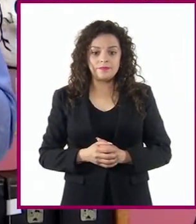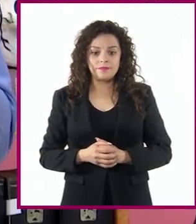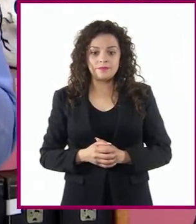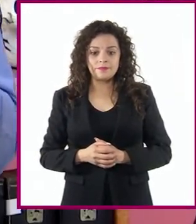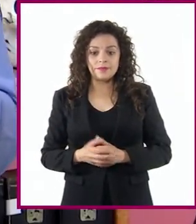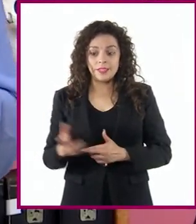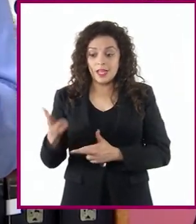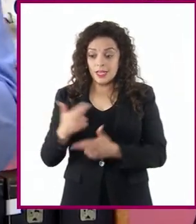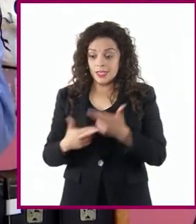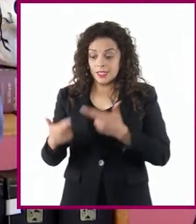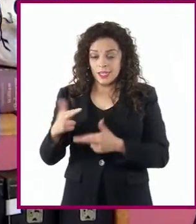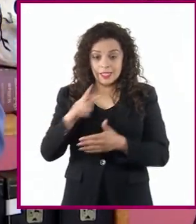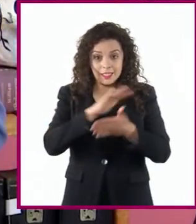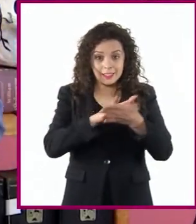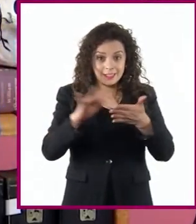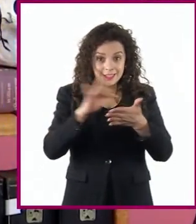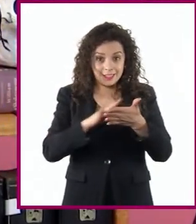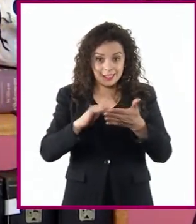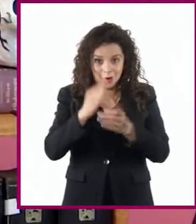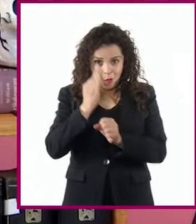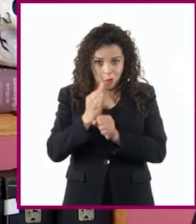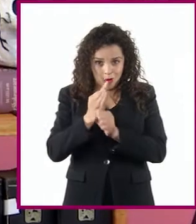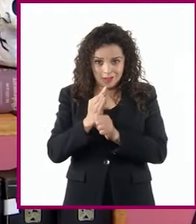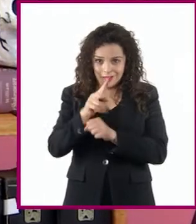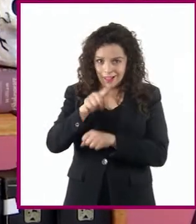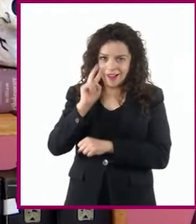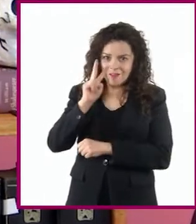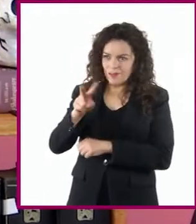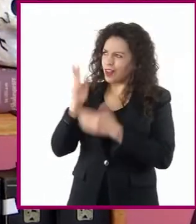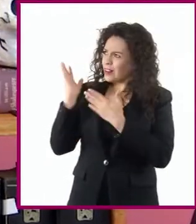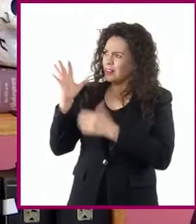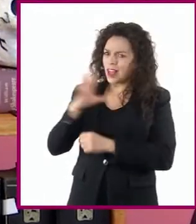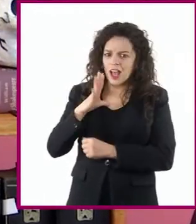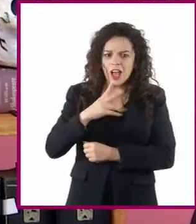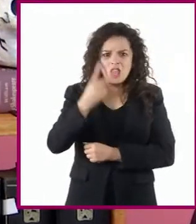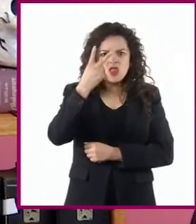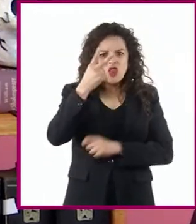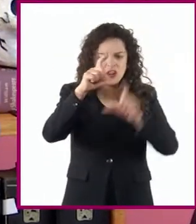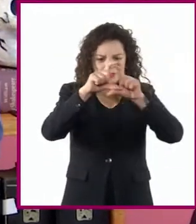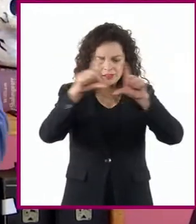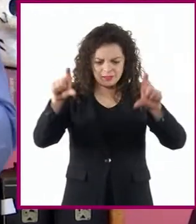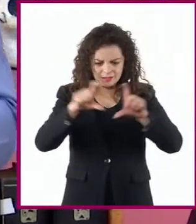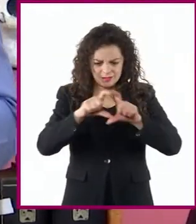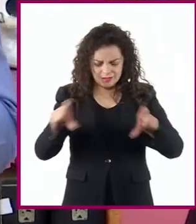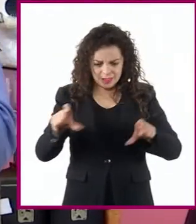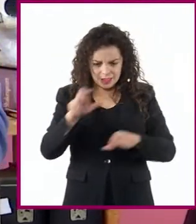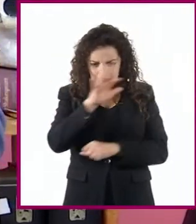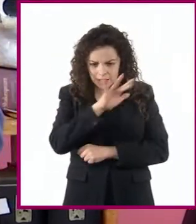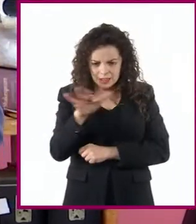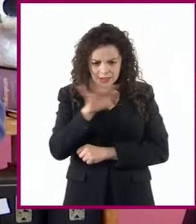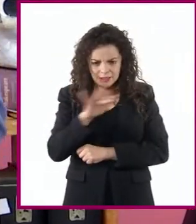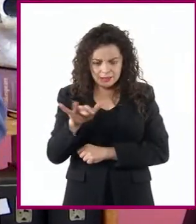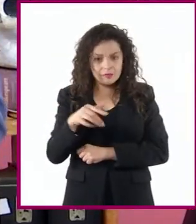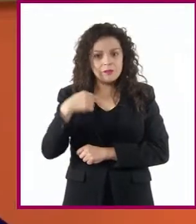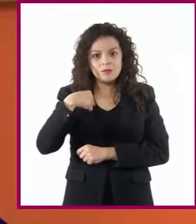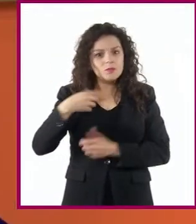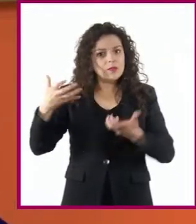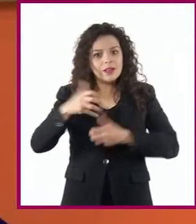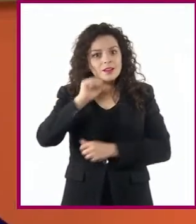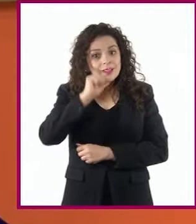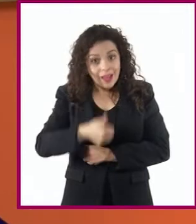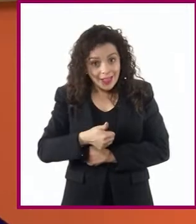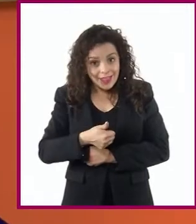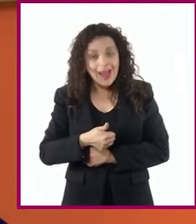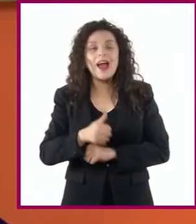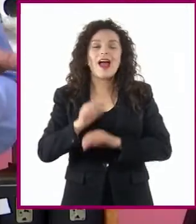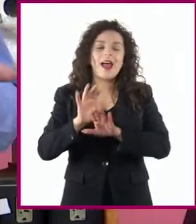Regresemos sobre la lectura que acabamos de hacer. ¿Notaron que hubo 2 párrafos cuya lectura omitimos?